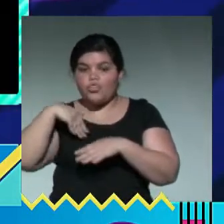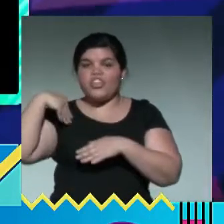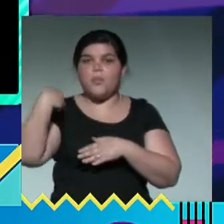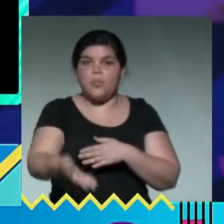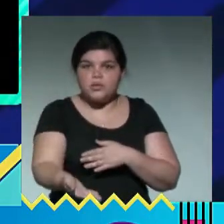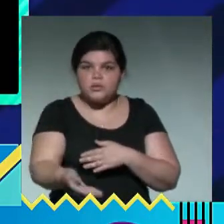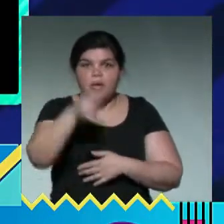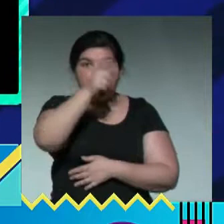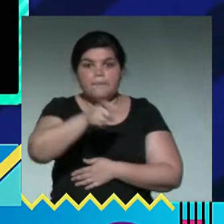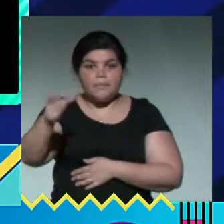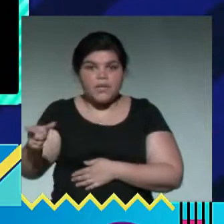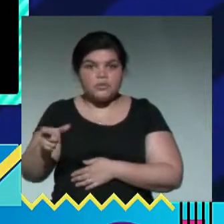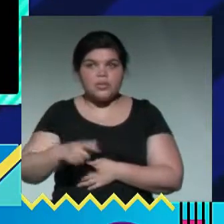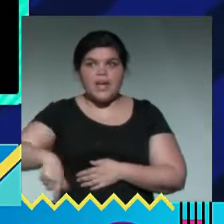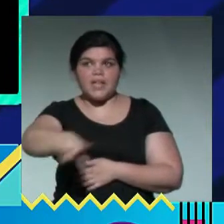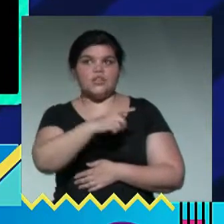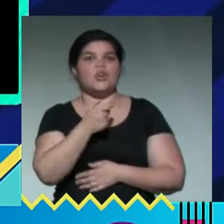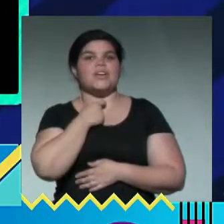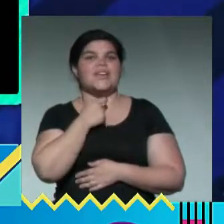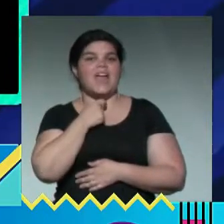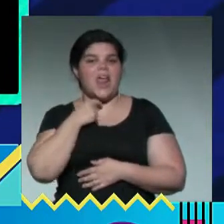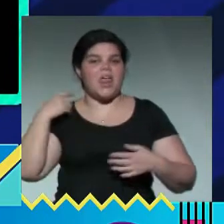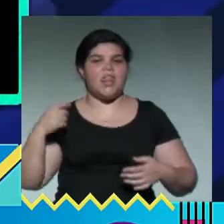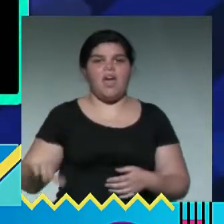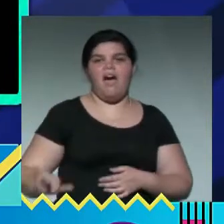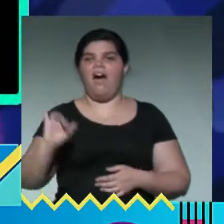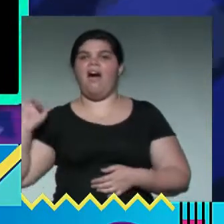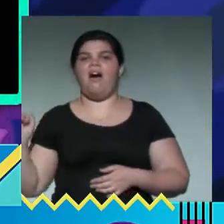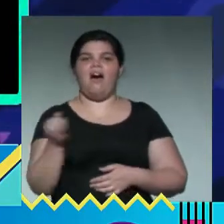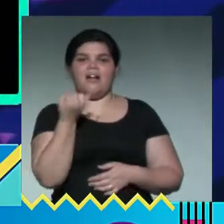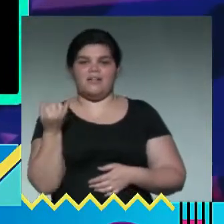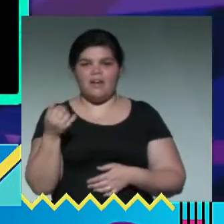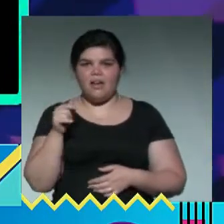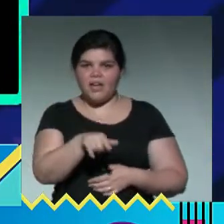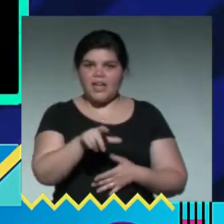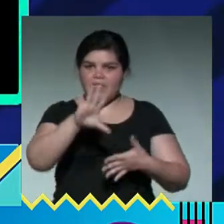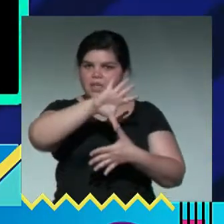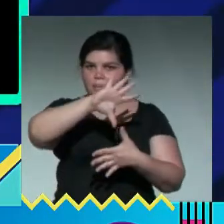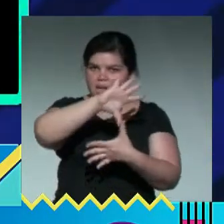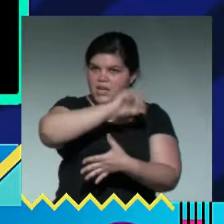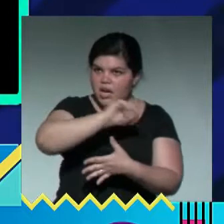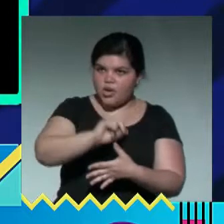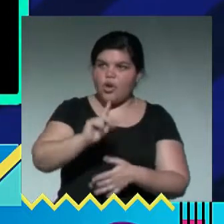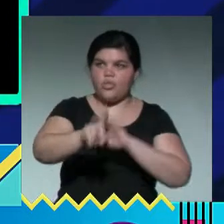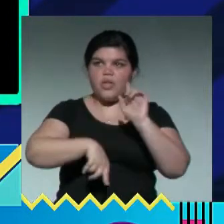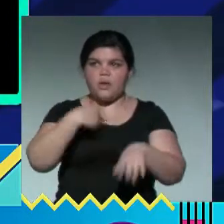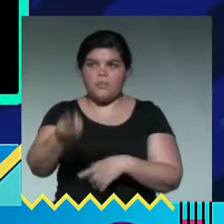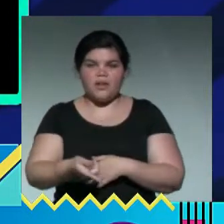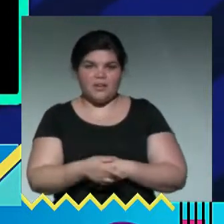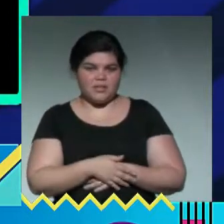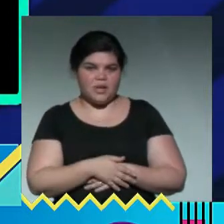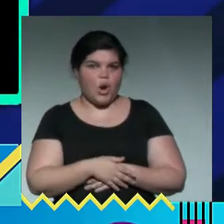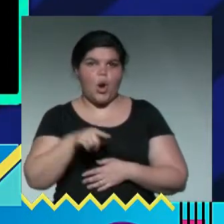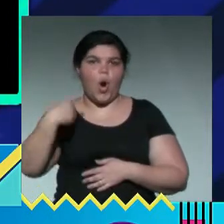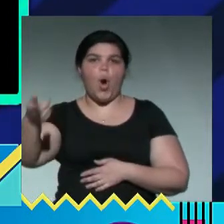conquistadores para hacerse la América, más allá de que no era América y después se va a popularizar el fare la América, ¿no? De